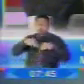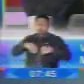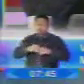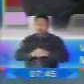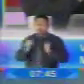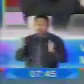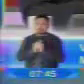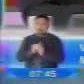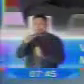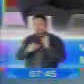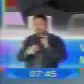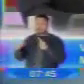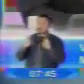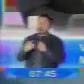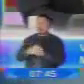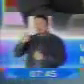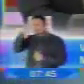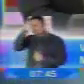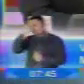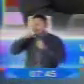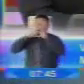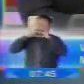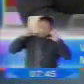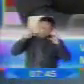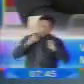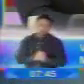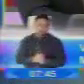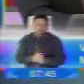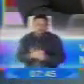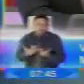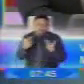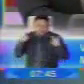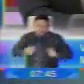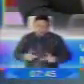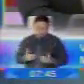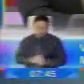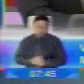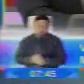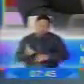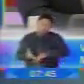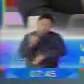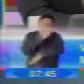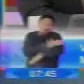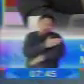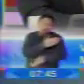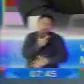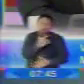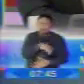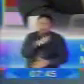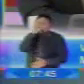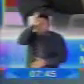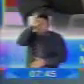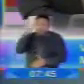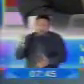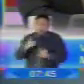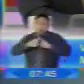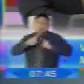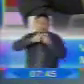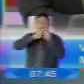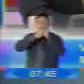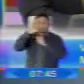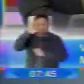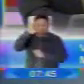supermercado, encontrarse con la gente, los termómetros, las mascarillas, la desinfección, cosa que hubiera sido impensable hace poco, pero hay que cambiar